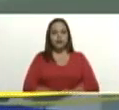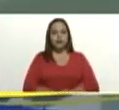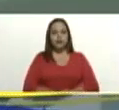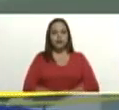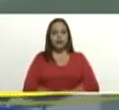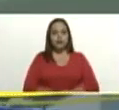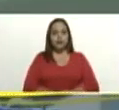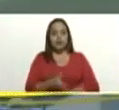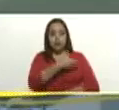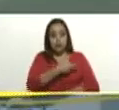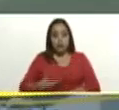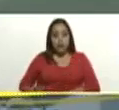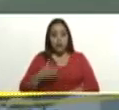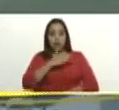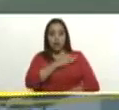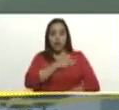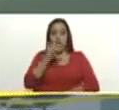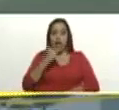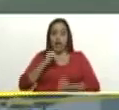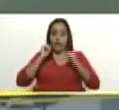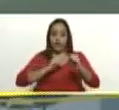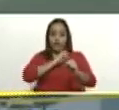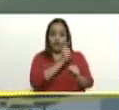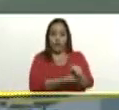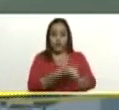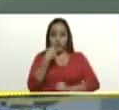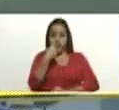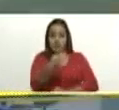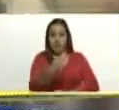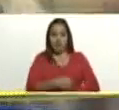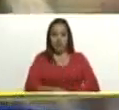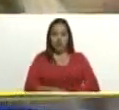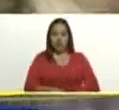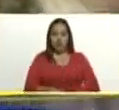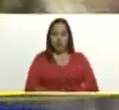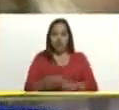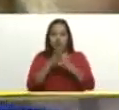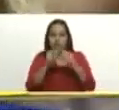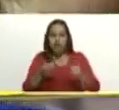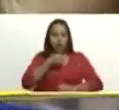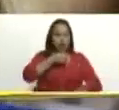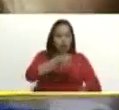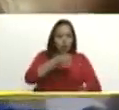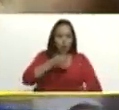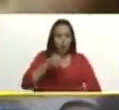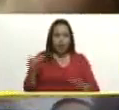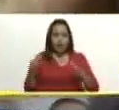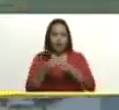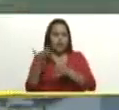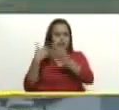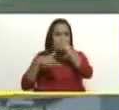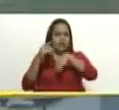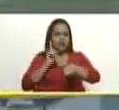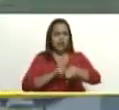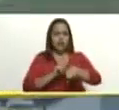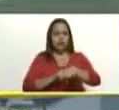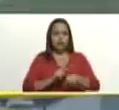Y el presidente Lula tuvo la valentía de decirlo en todas las ruedas de prensa que dio en esos días.